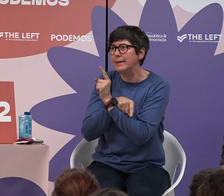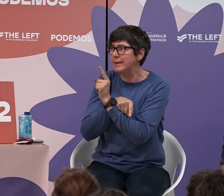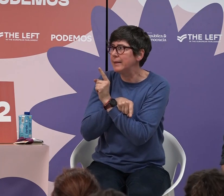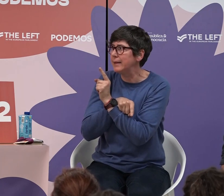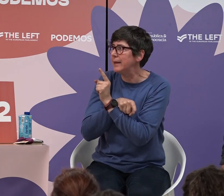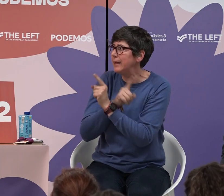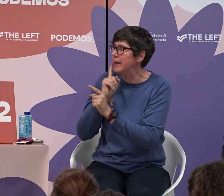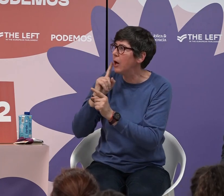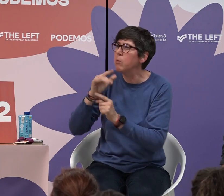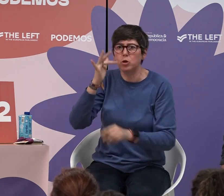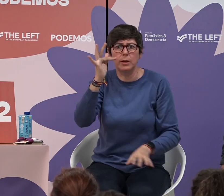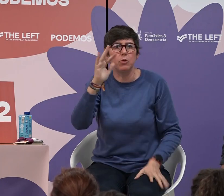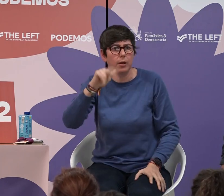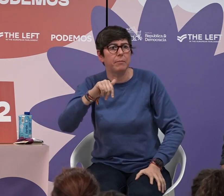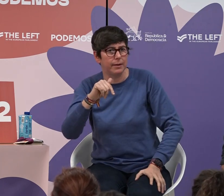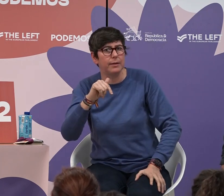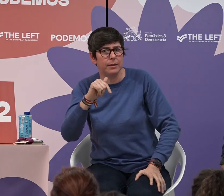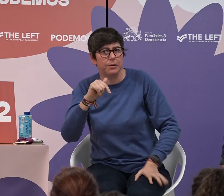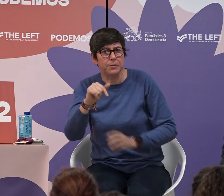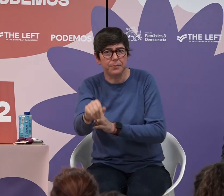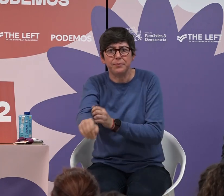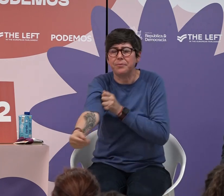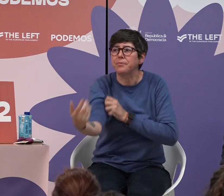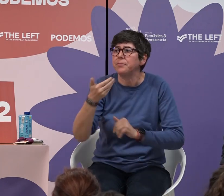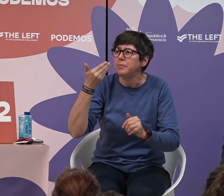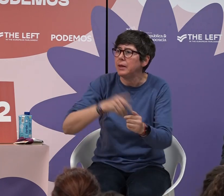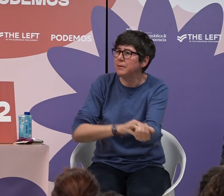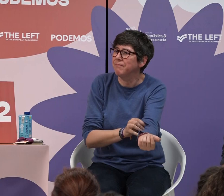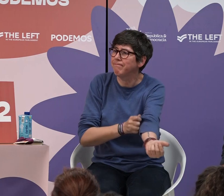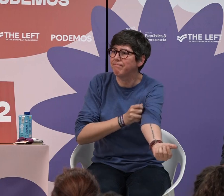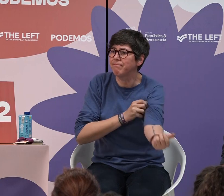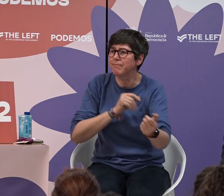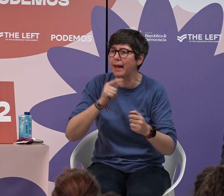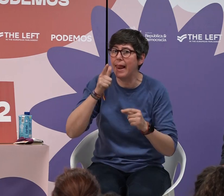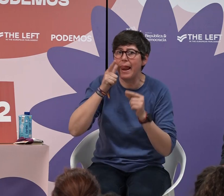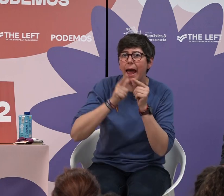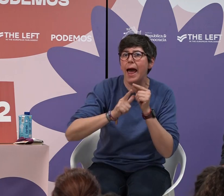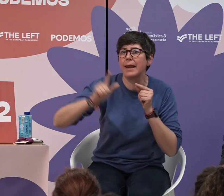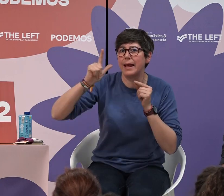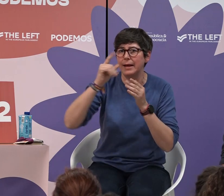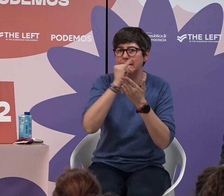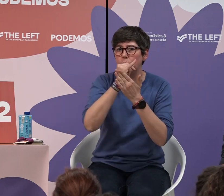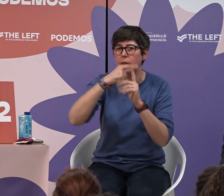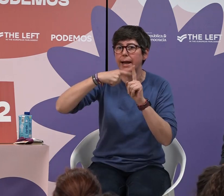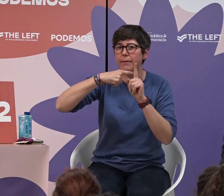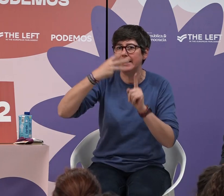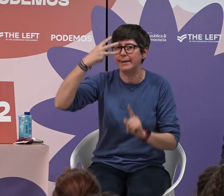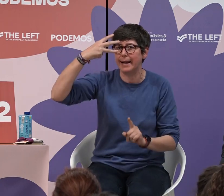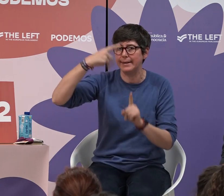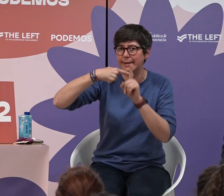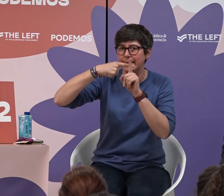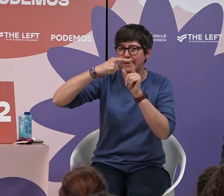aprendizaje como al revés no es positivo es positivo a ver